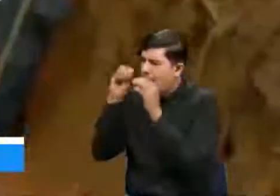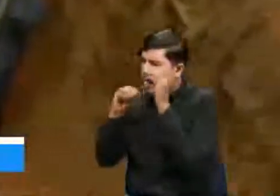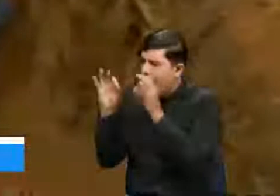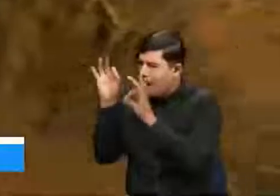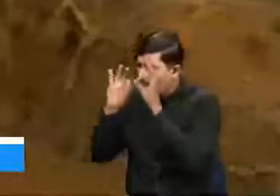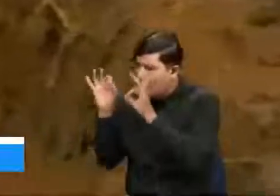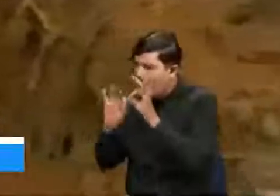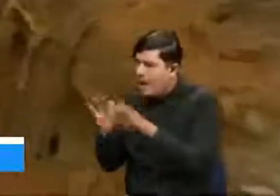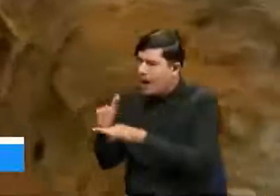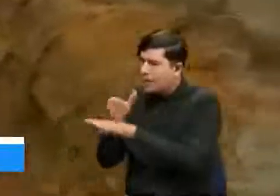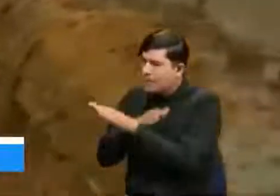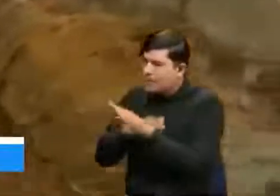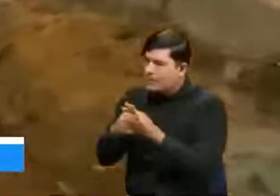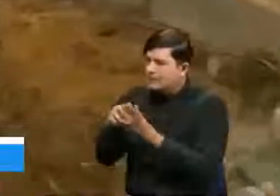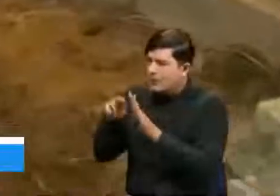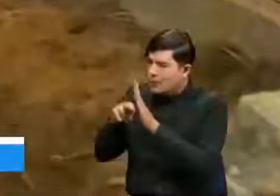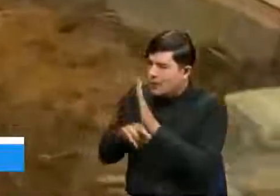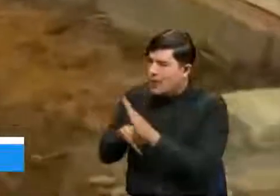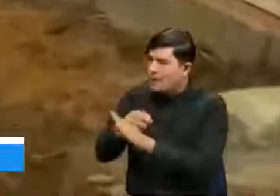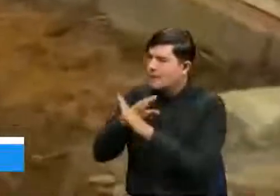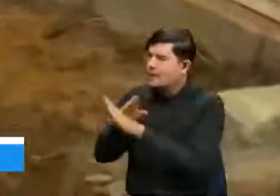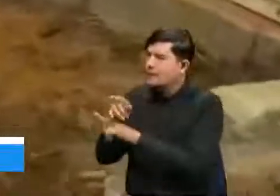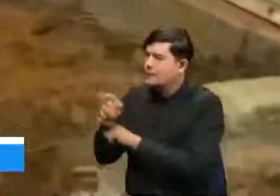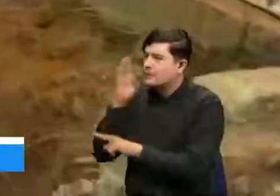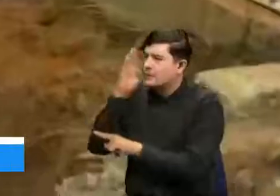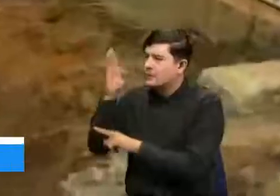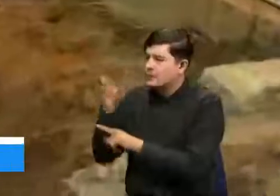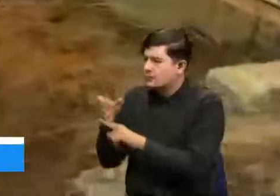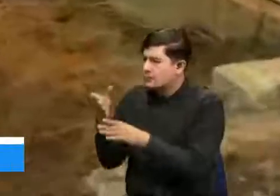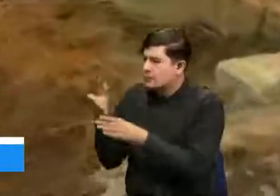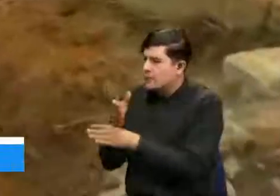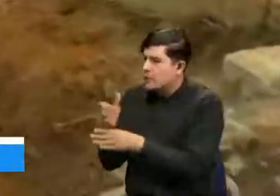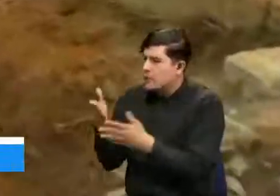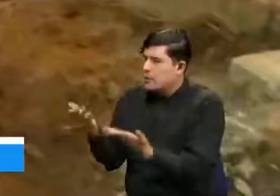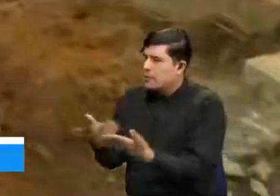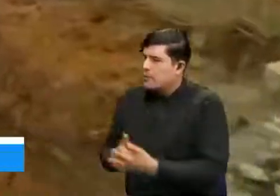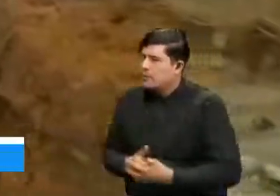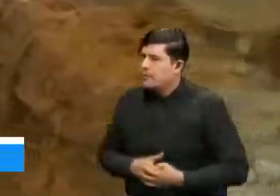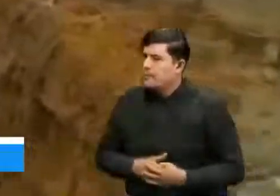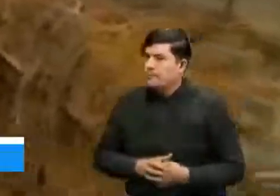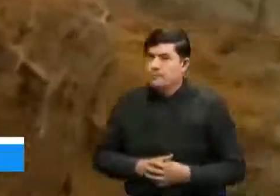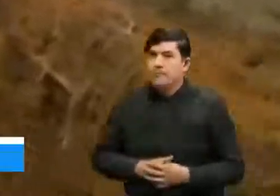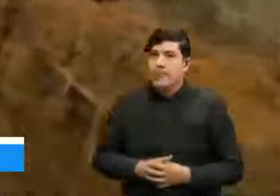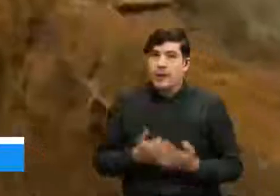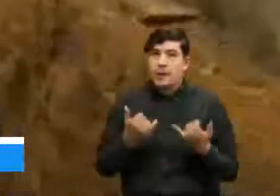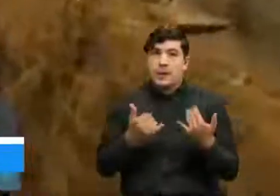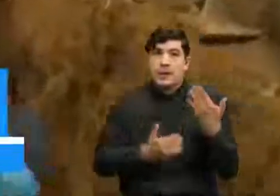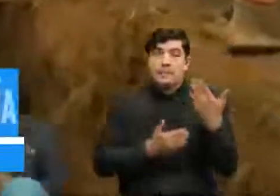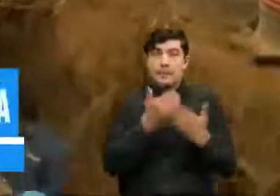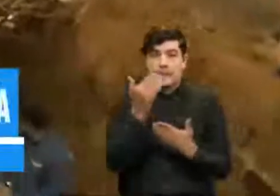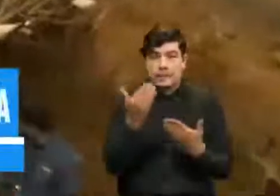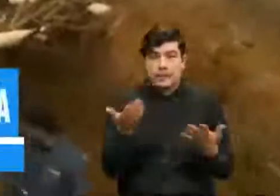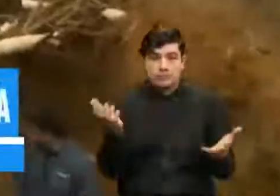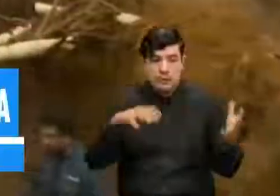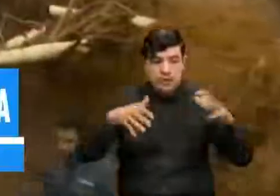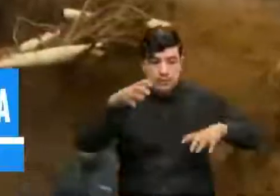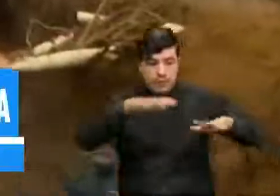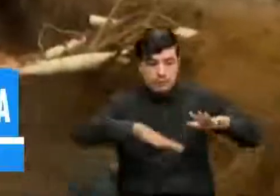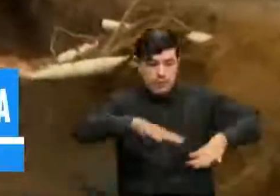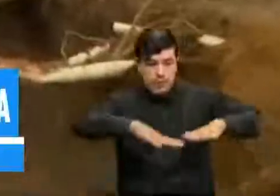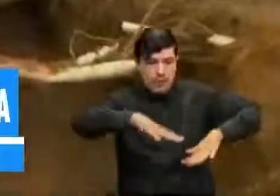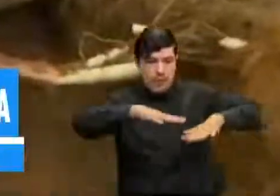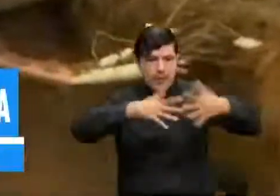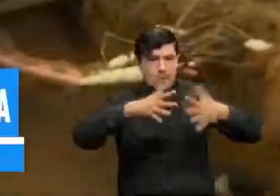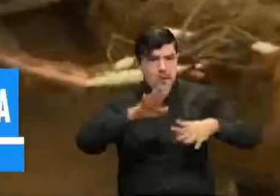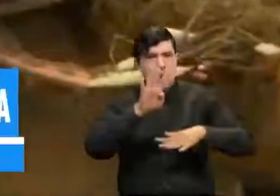que se ha creado aquí sobre la carrera 33, nosotros iniciamos el proceso de relleno. Siempre y cuando las condiciones del clima nos lo permitan, confiamos que